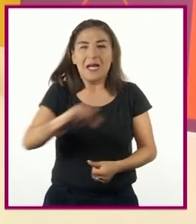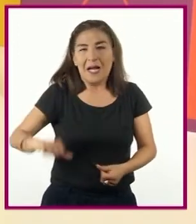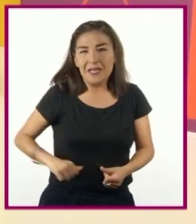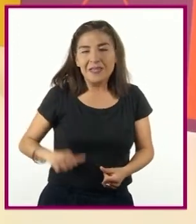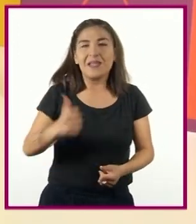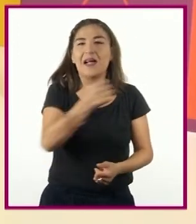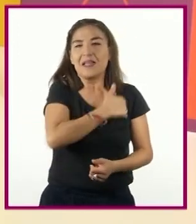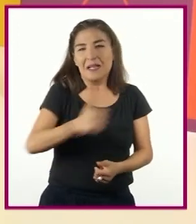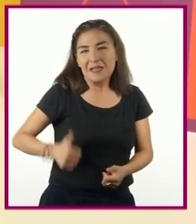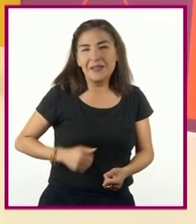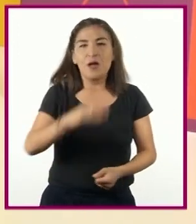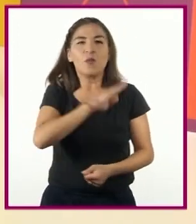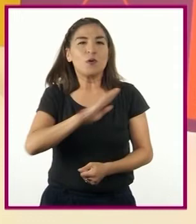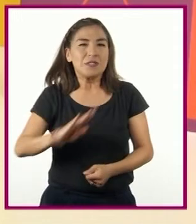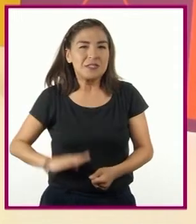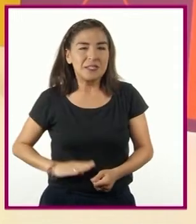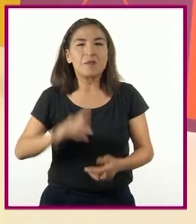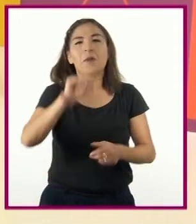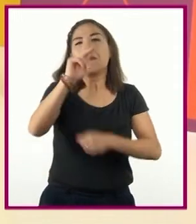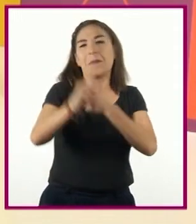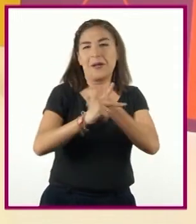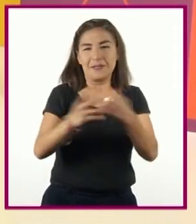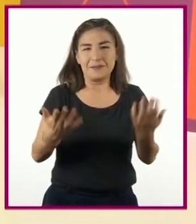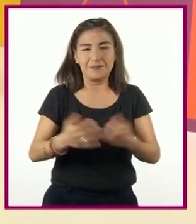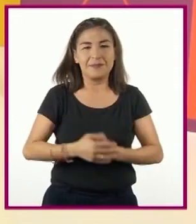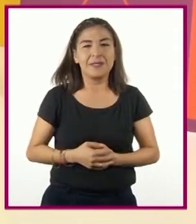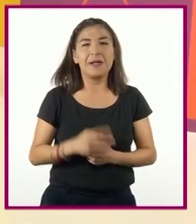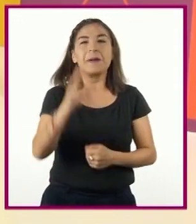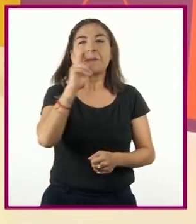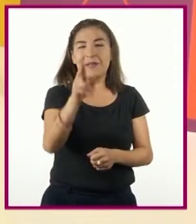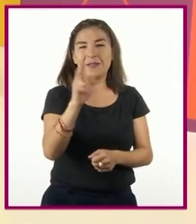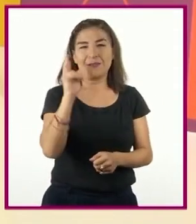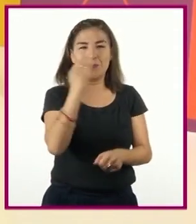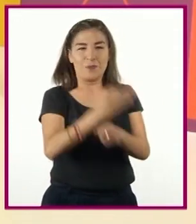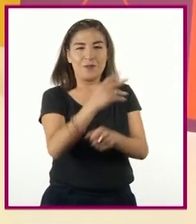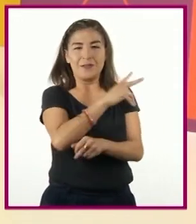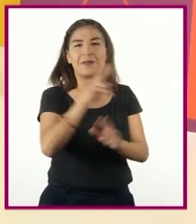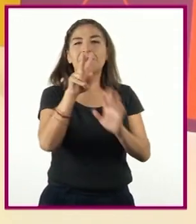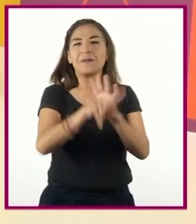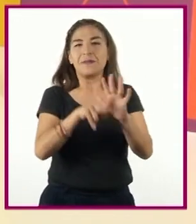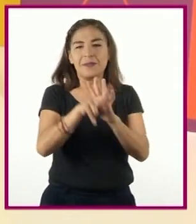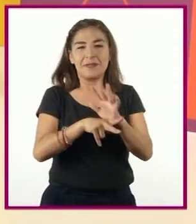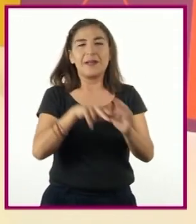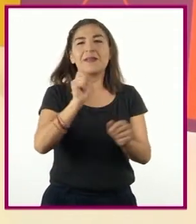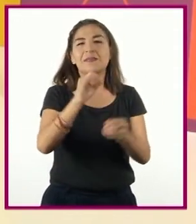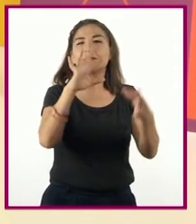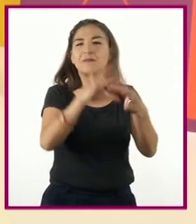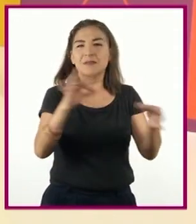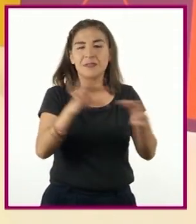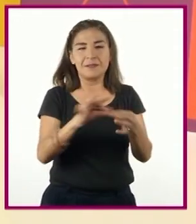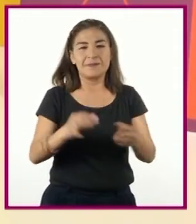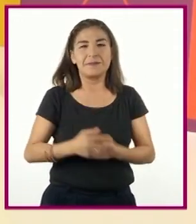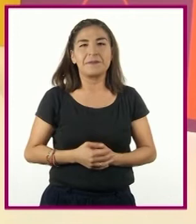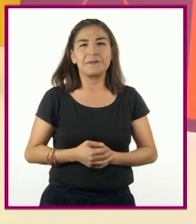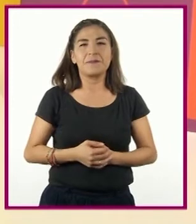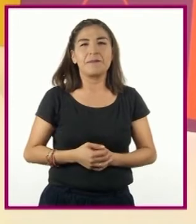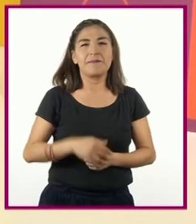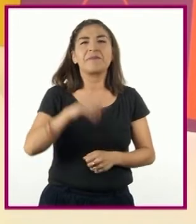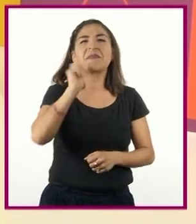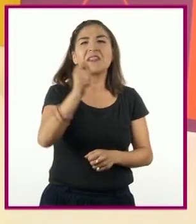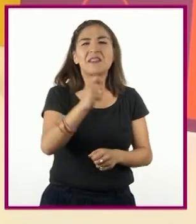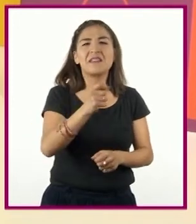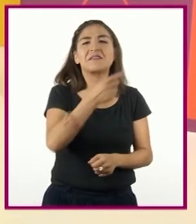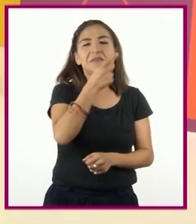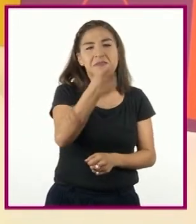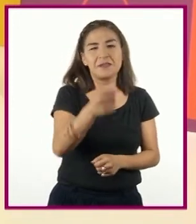o país. A continuación, les invito a escuchar y ver el siguiente fragmento audiovisual en el que se